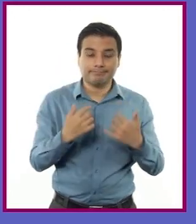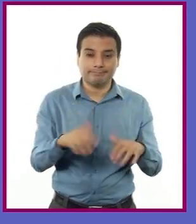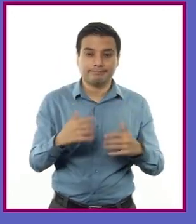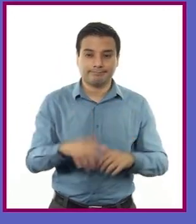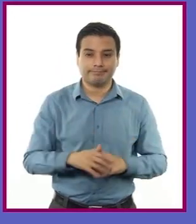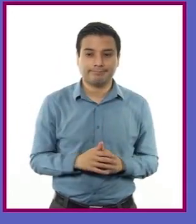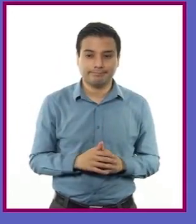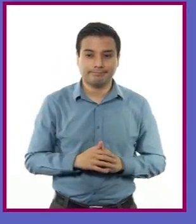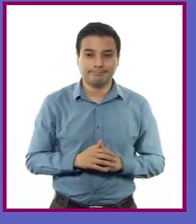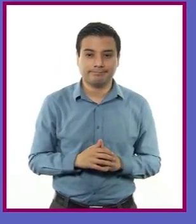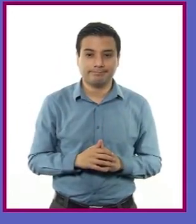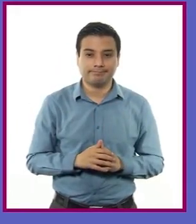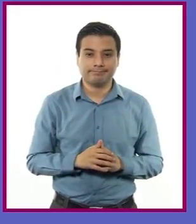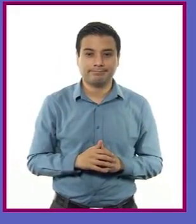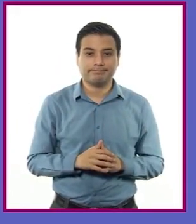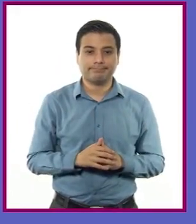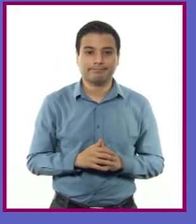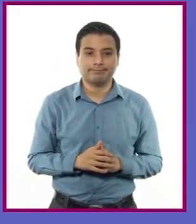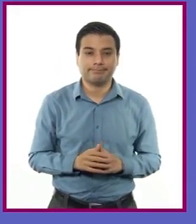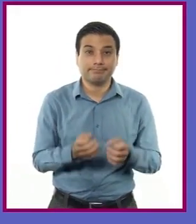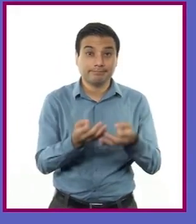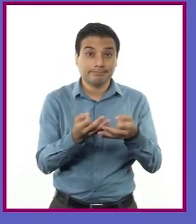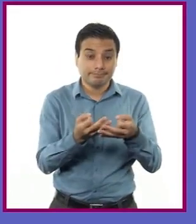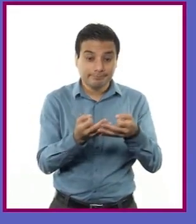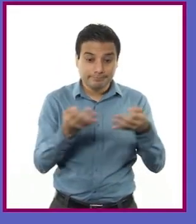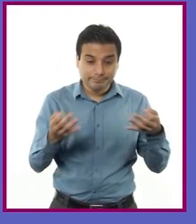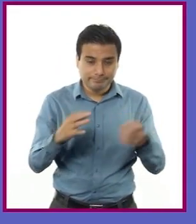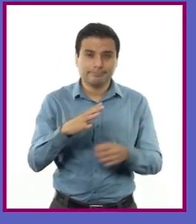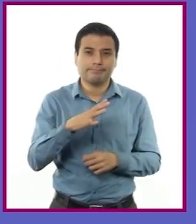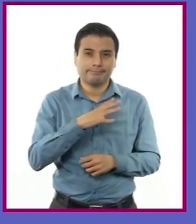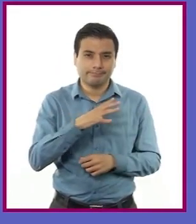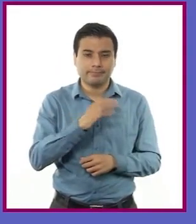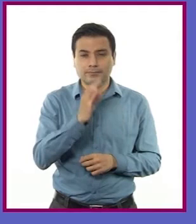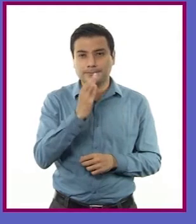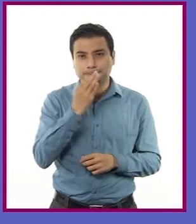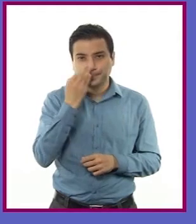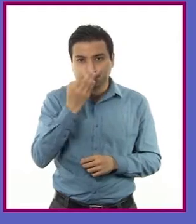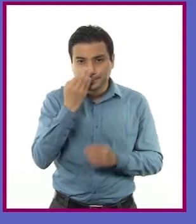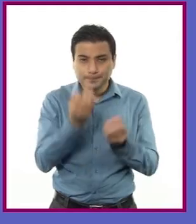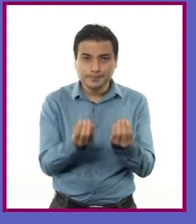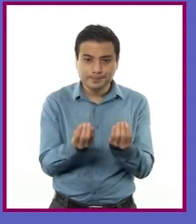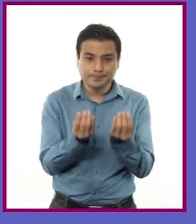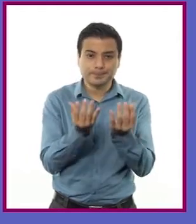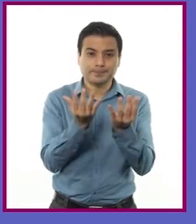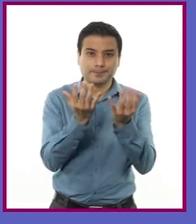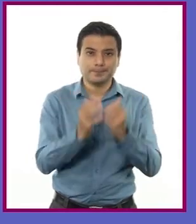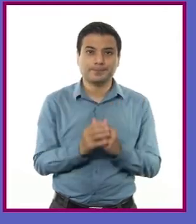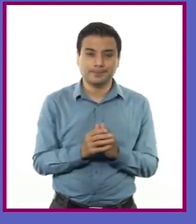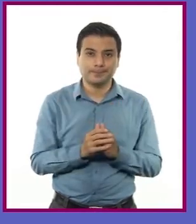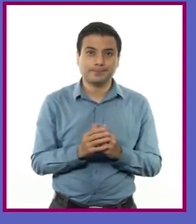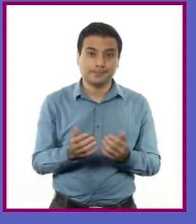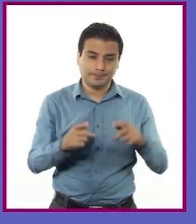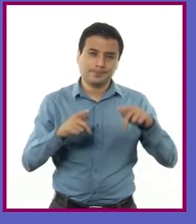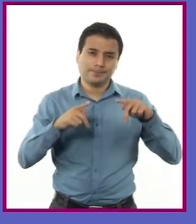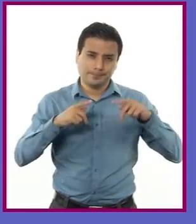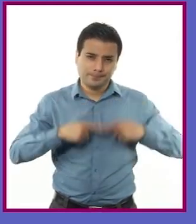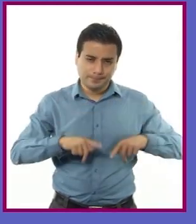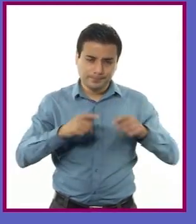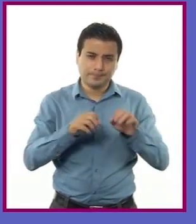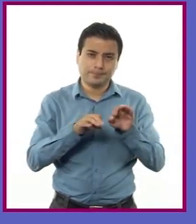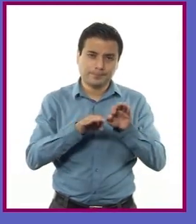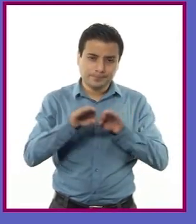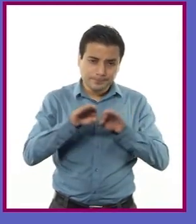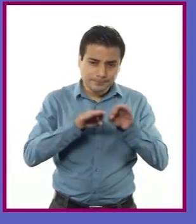Y las sementeras llenas de flores, de hortalizas, y los cantares colectivos de los laboriosos